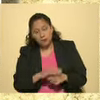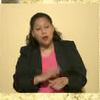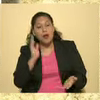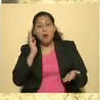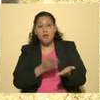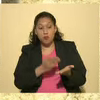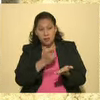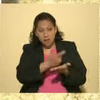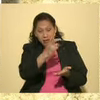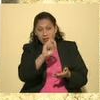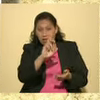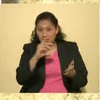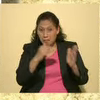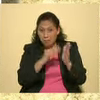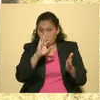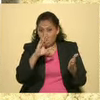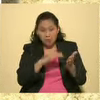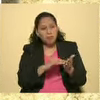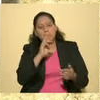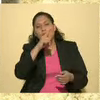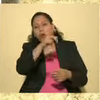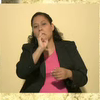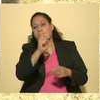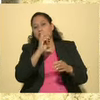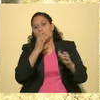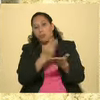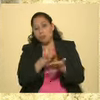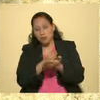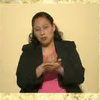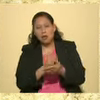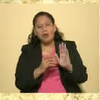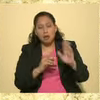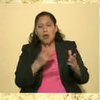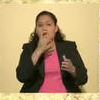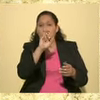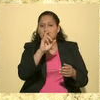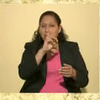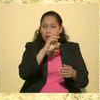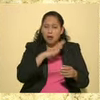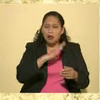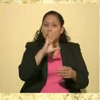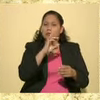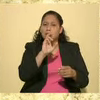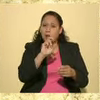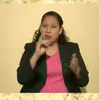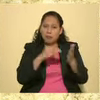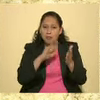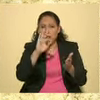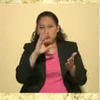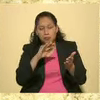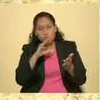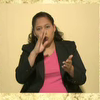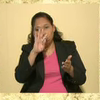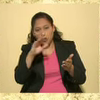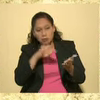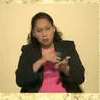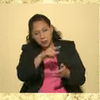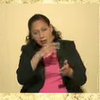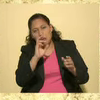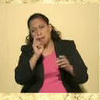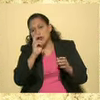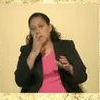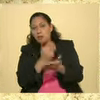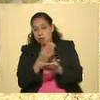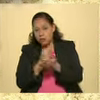multa de 30, 40 mil pesos, lo invierte en su unidad. Lleva más de 4 mil unidades reparadas. Claro, es claro. Una maravilla. Nosotros somos empleados de gobierno, es